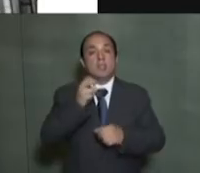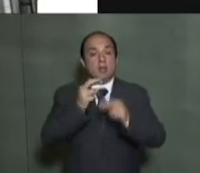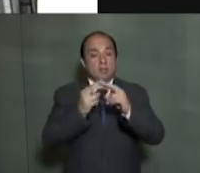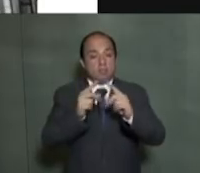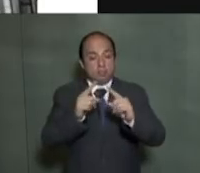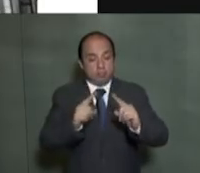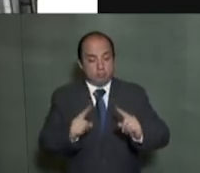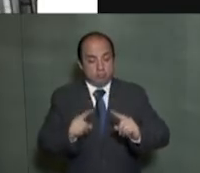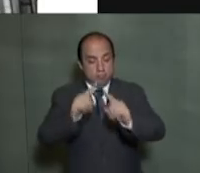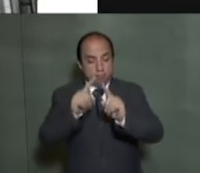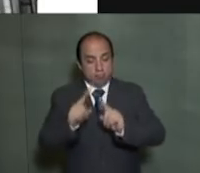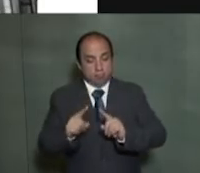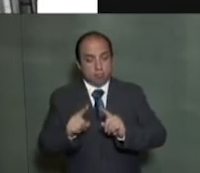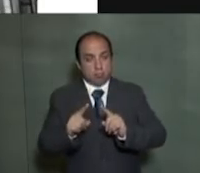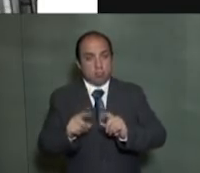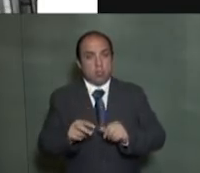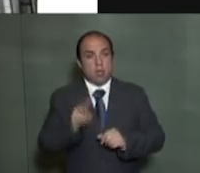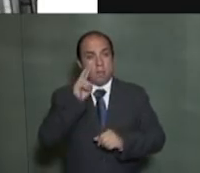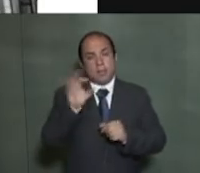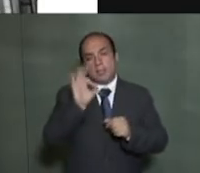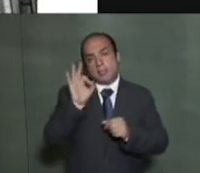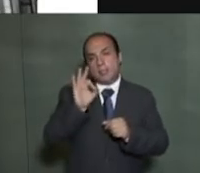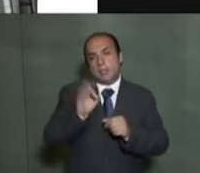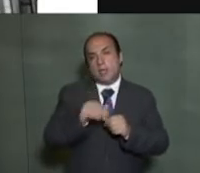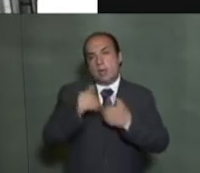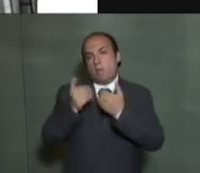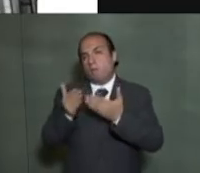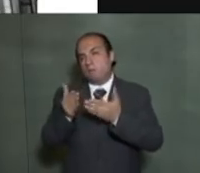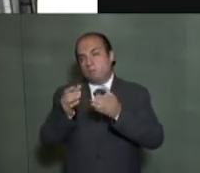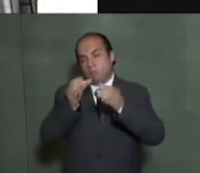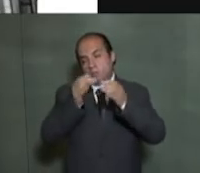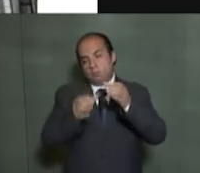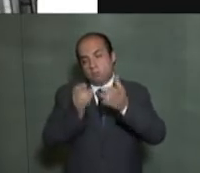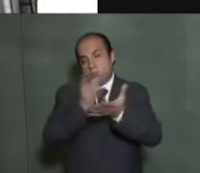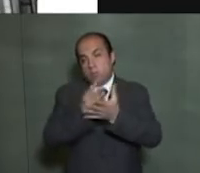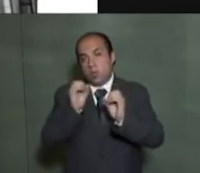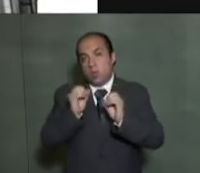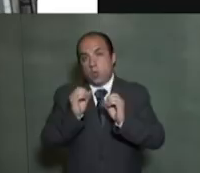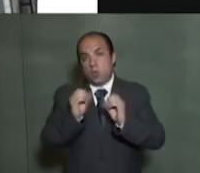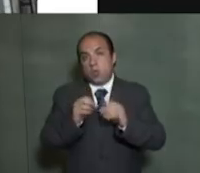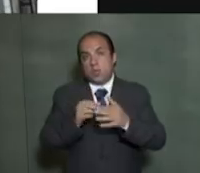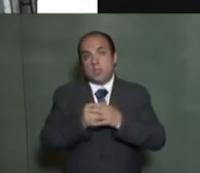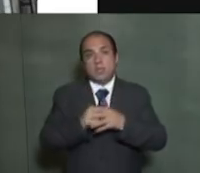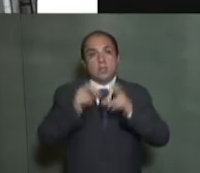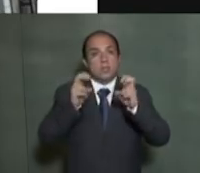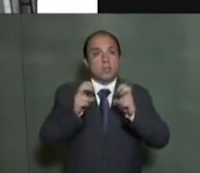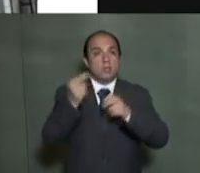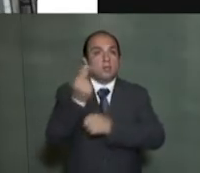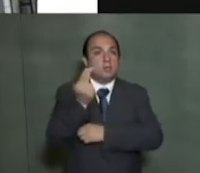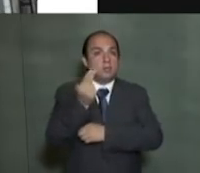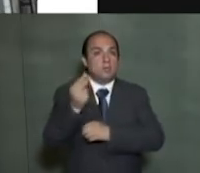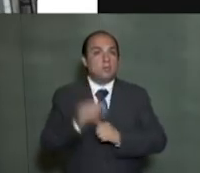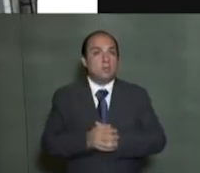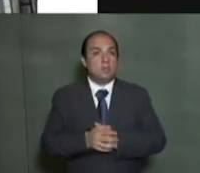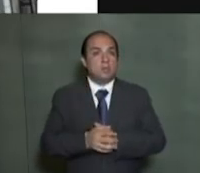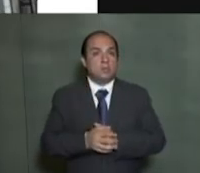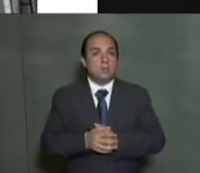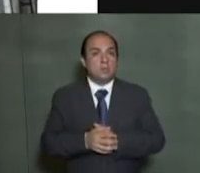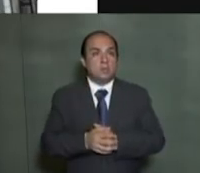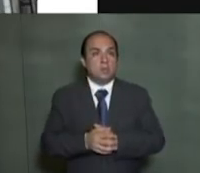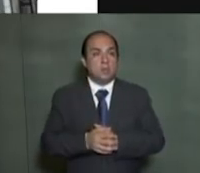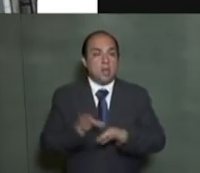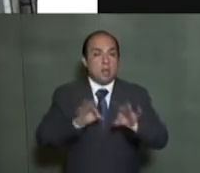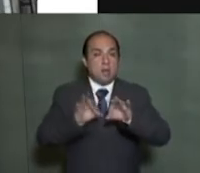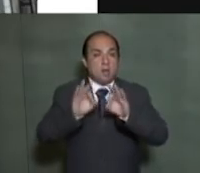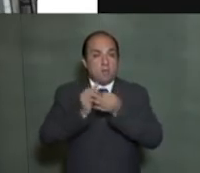fisuramiento, que presumiblemente es únicamente superficial, efectivamente así lo es o si ya es un tema que deba de manejarse de otra